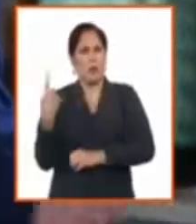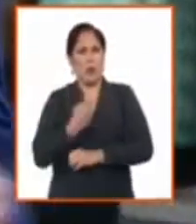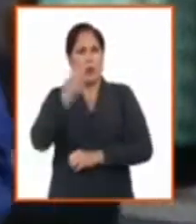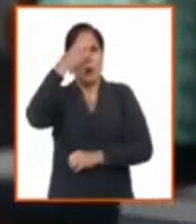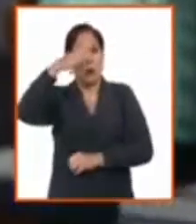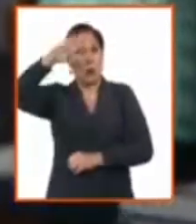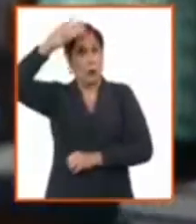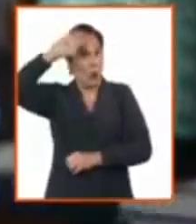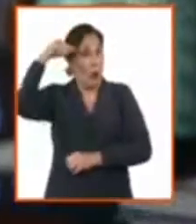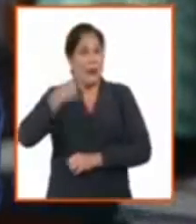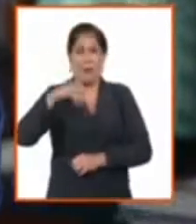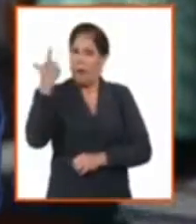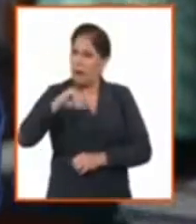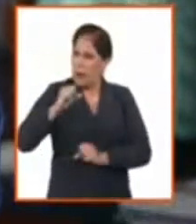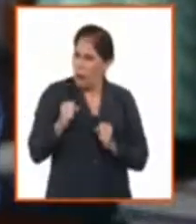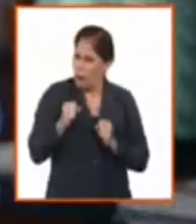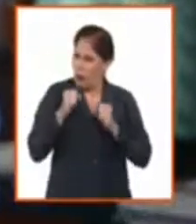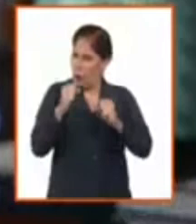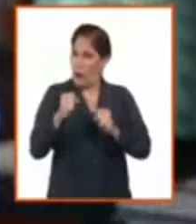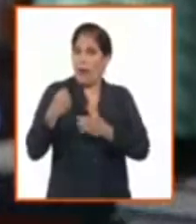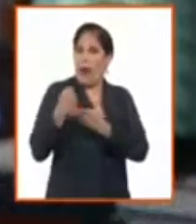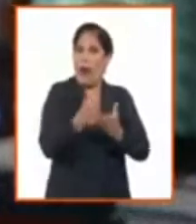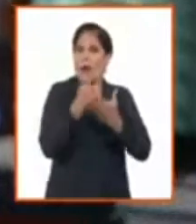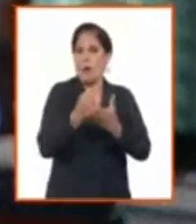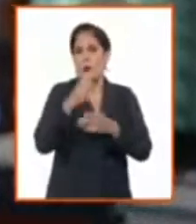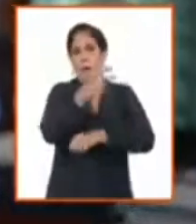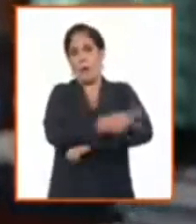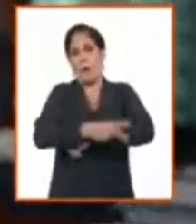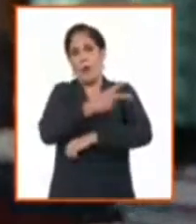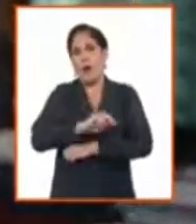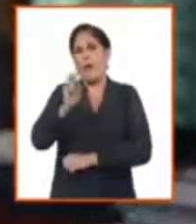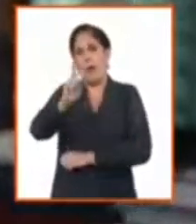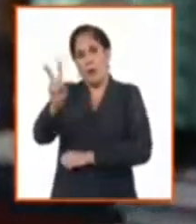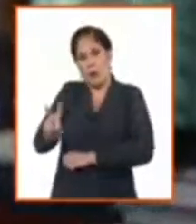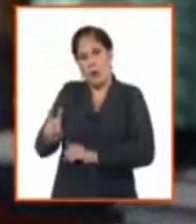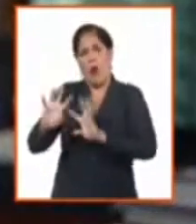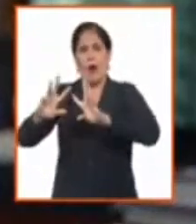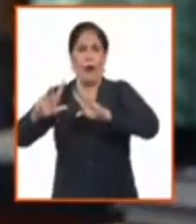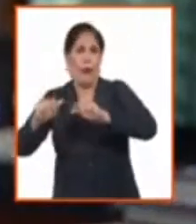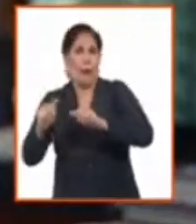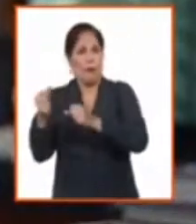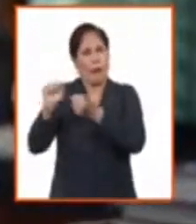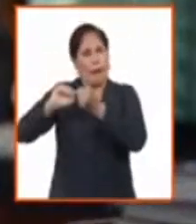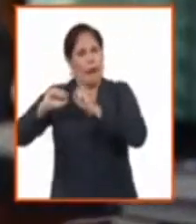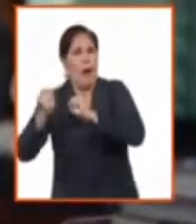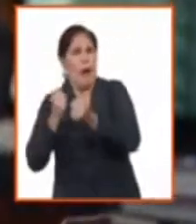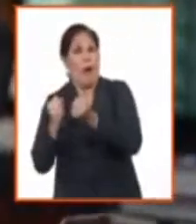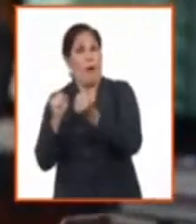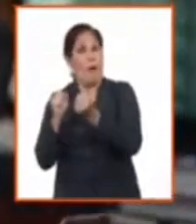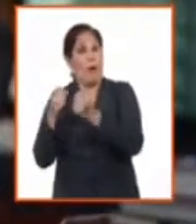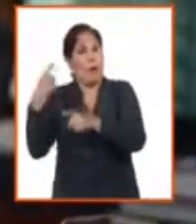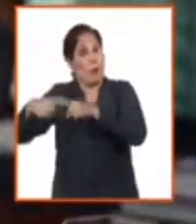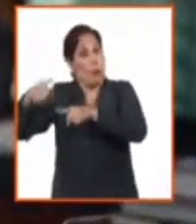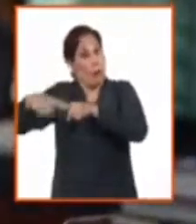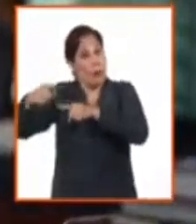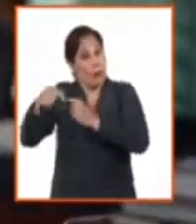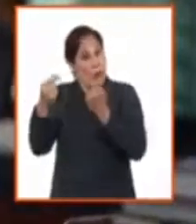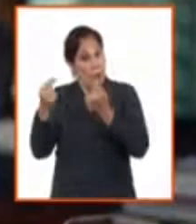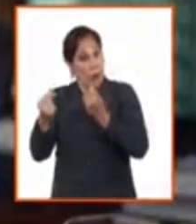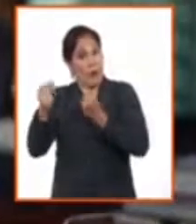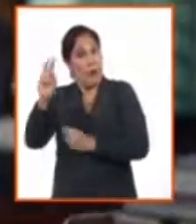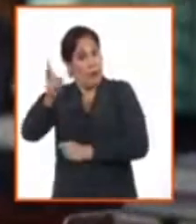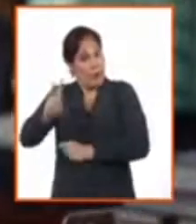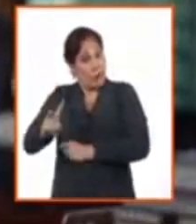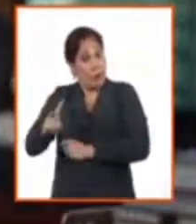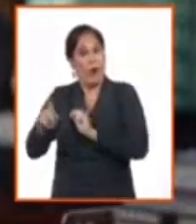también se castiga con soberbia a la solidaria venezuela robándole sus ahorros sus bienes en el exterior y desconociendo su